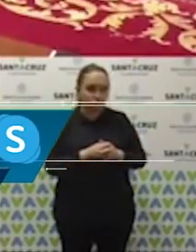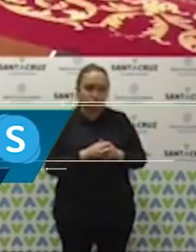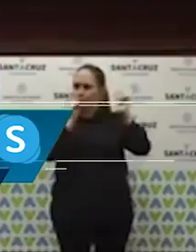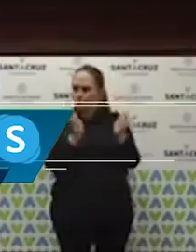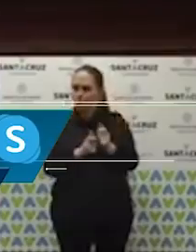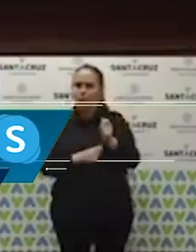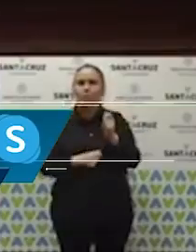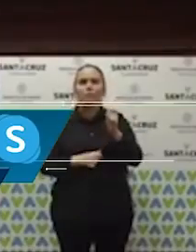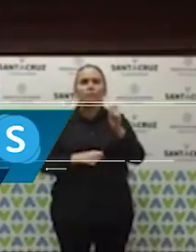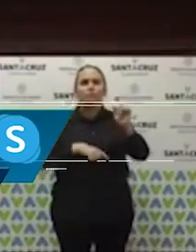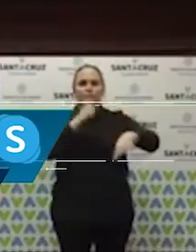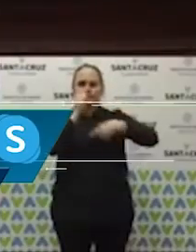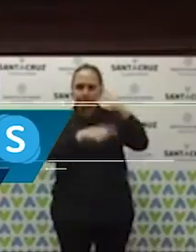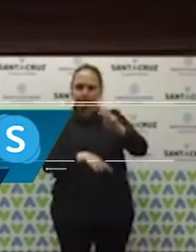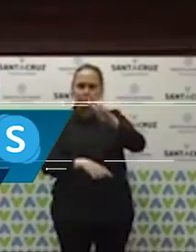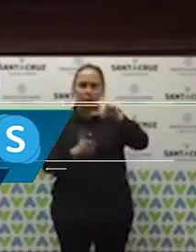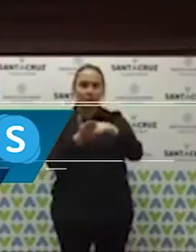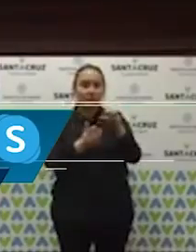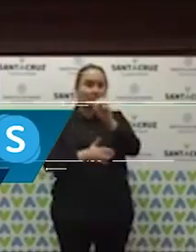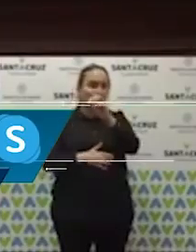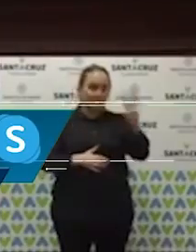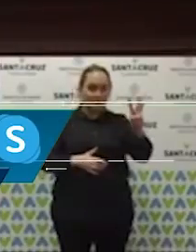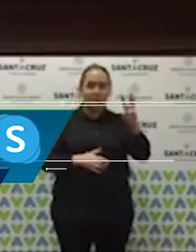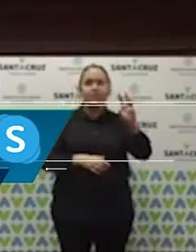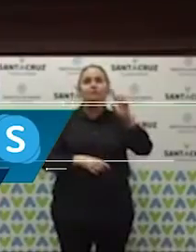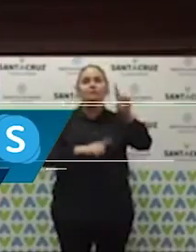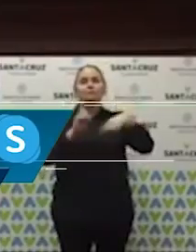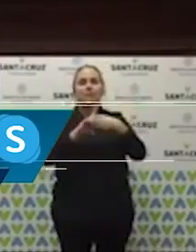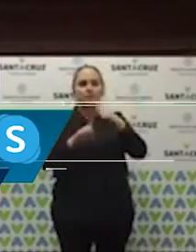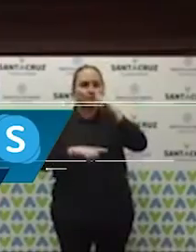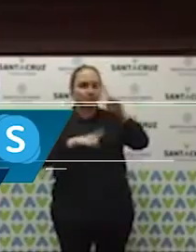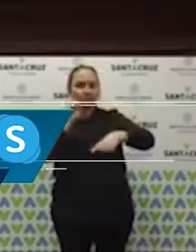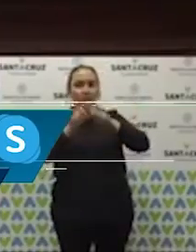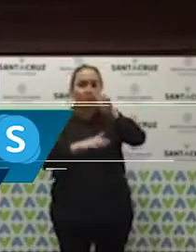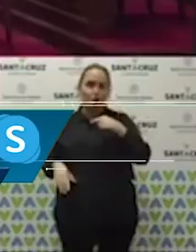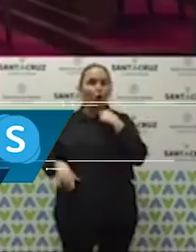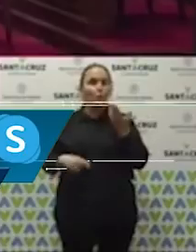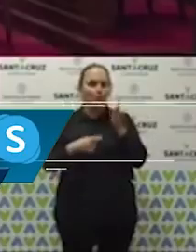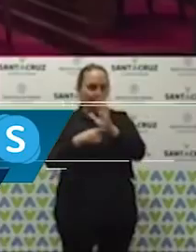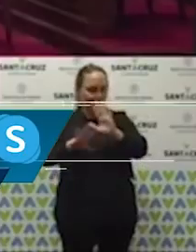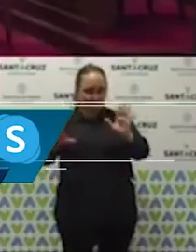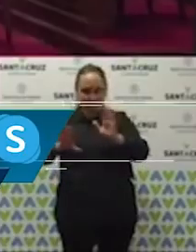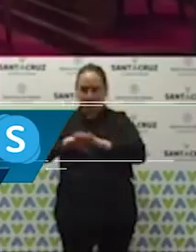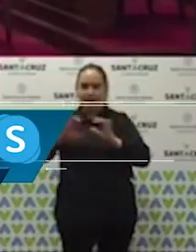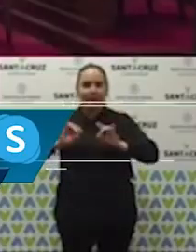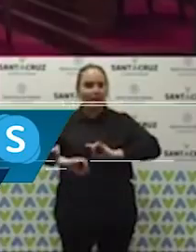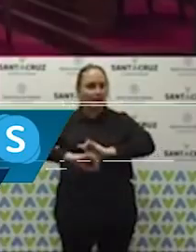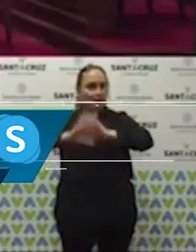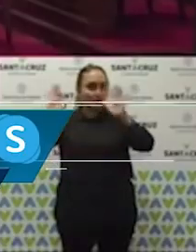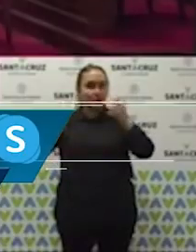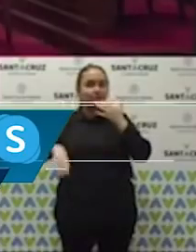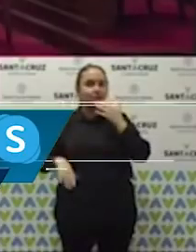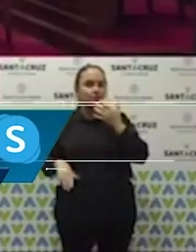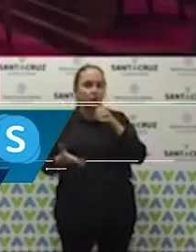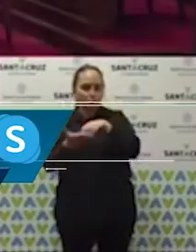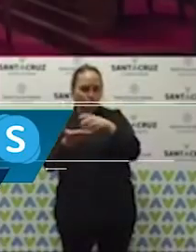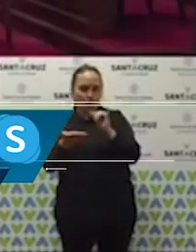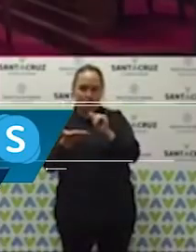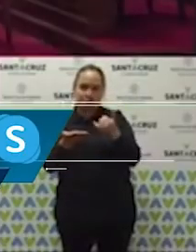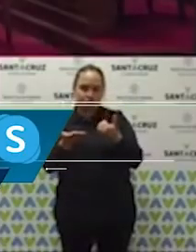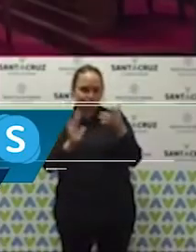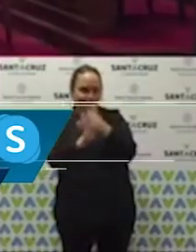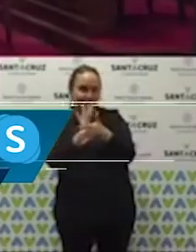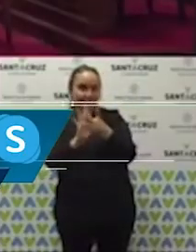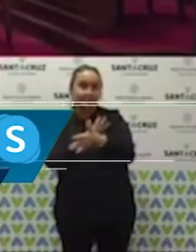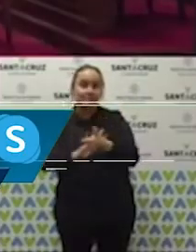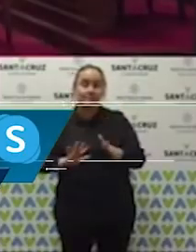la Sociedad de Desarrollo, que es una empresa pública muy importante para la economía y para el movimiento empresarial y